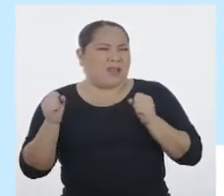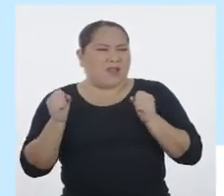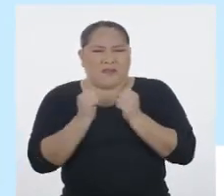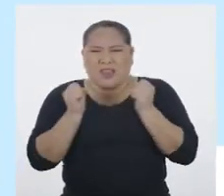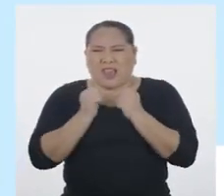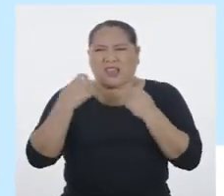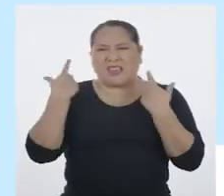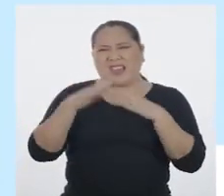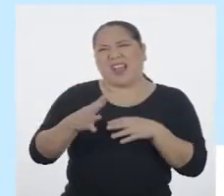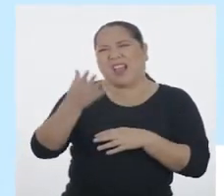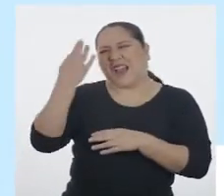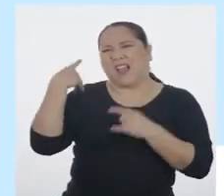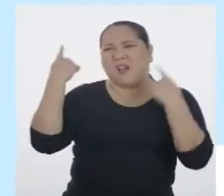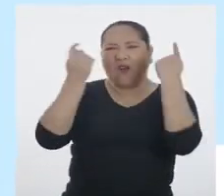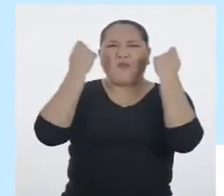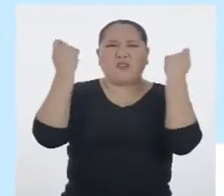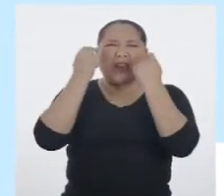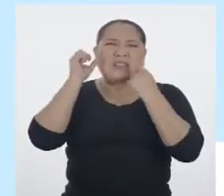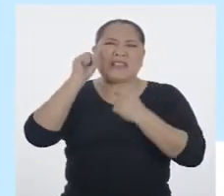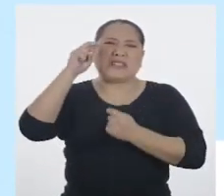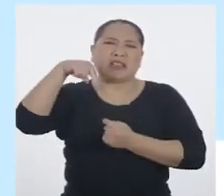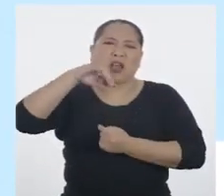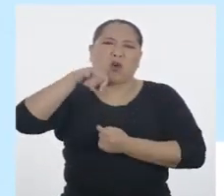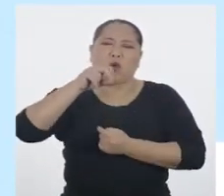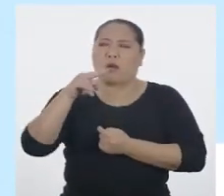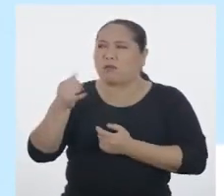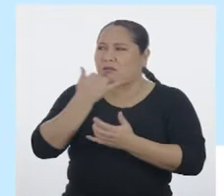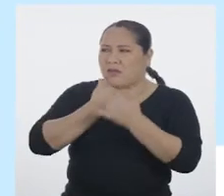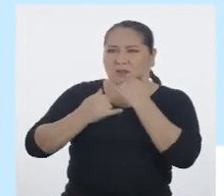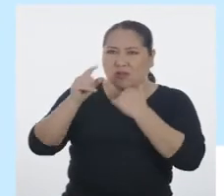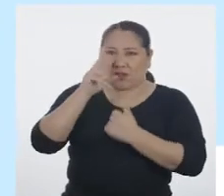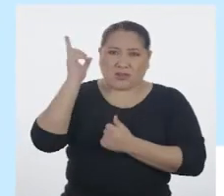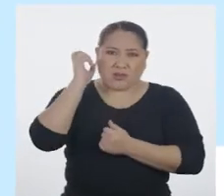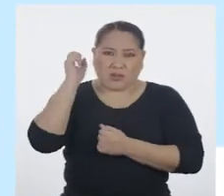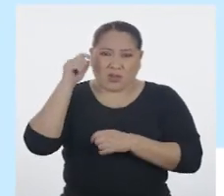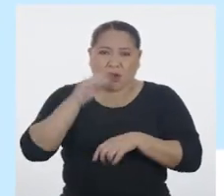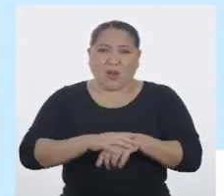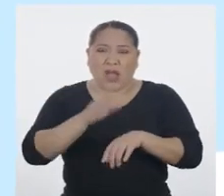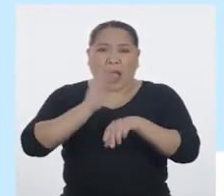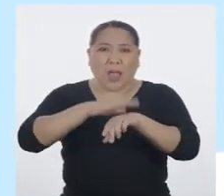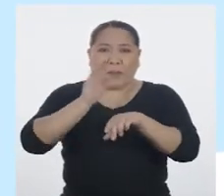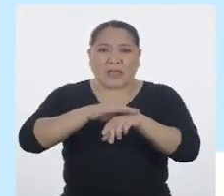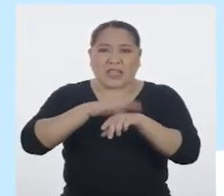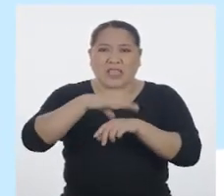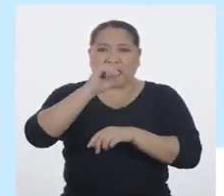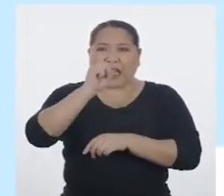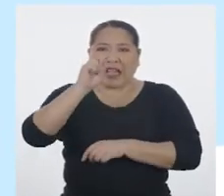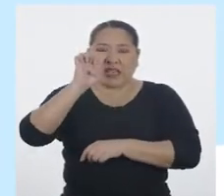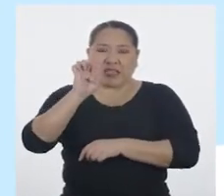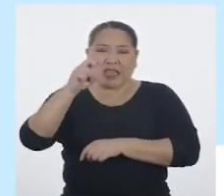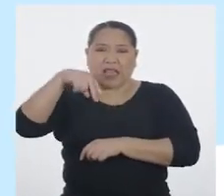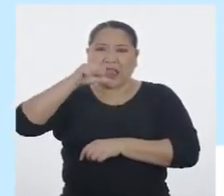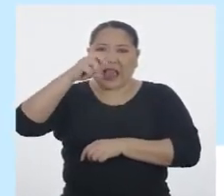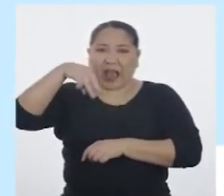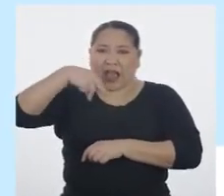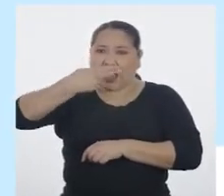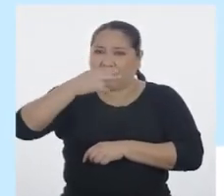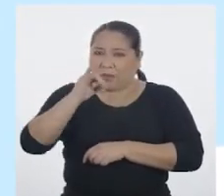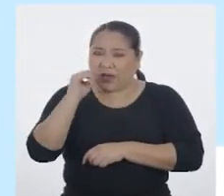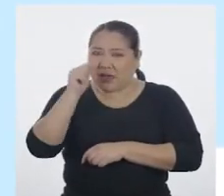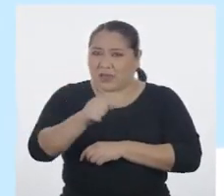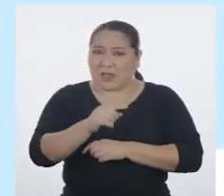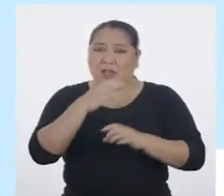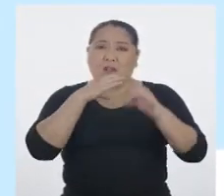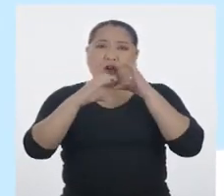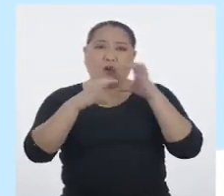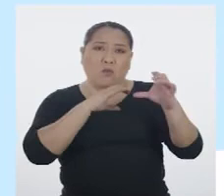¿Friaje? Eso ya pasó en la fiesta de San Juan. Estás equivocado. ¿No has escuchado los avisos del Cenami? Los